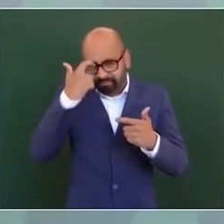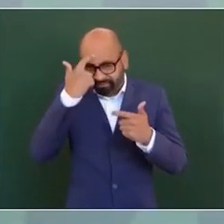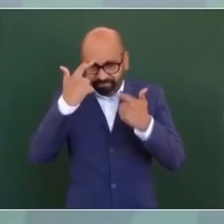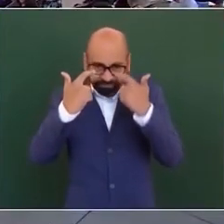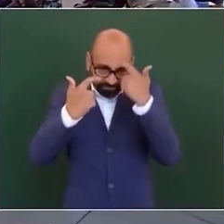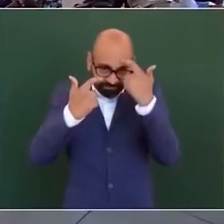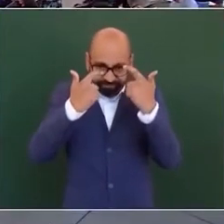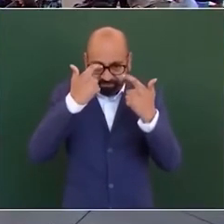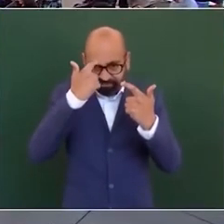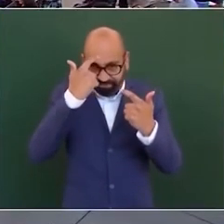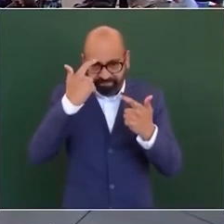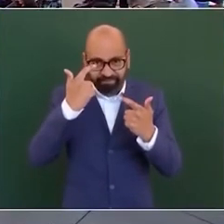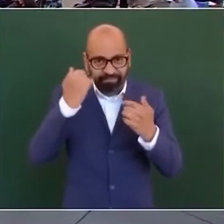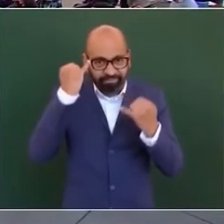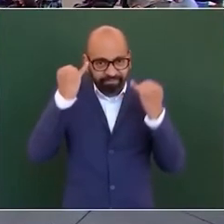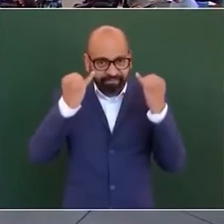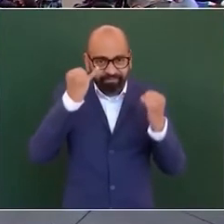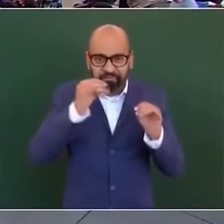Y es